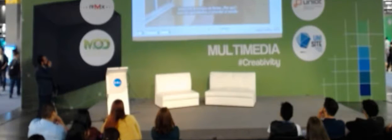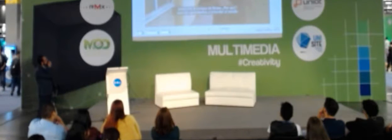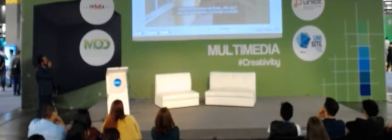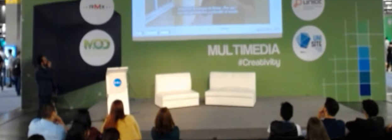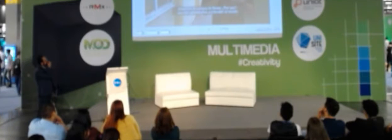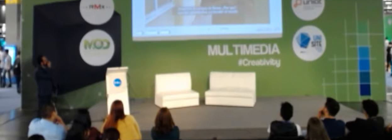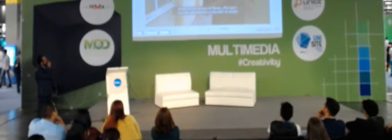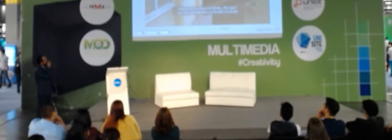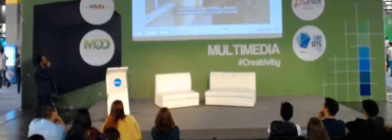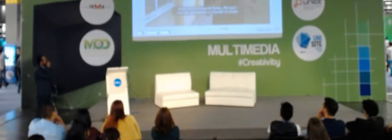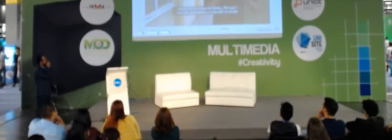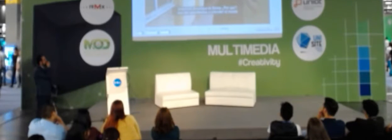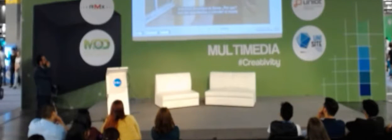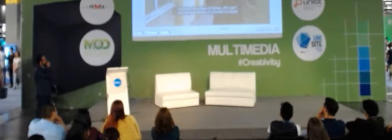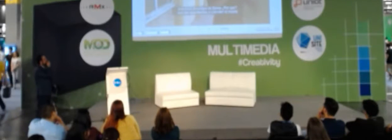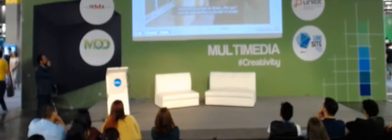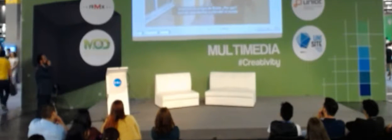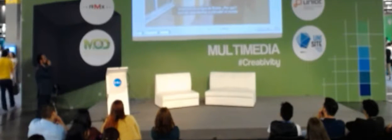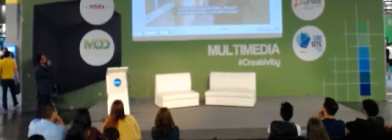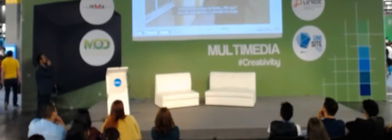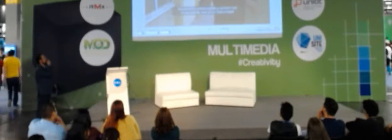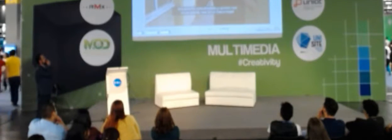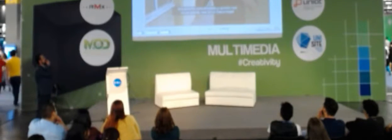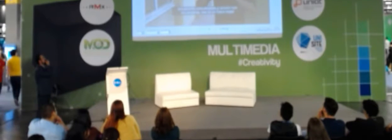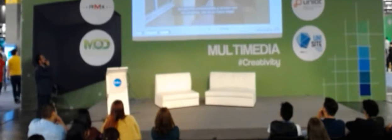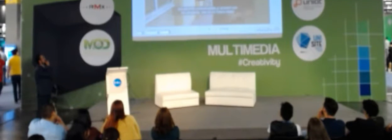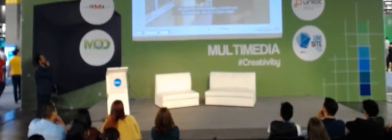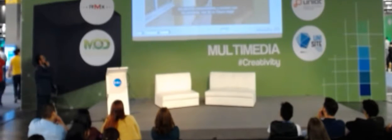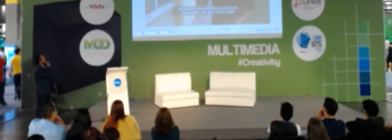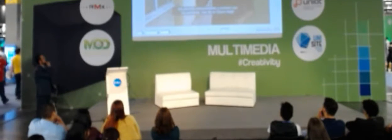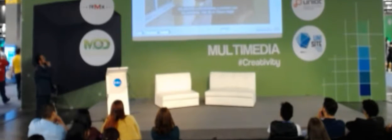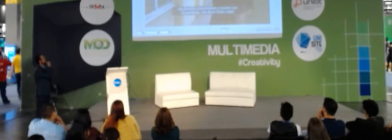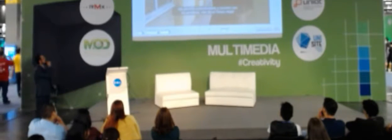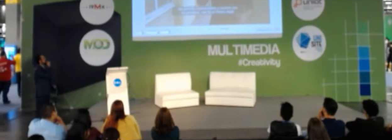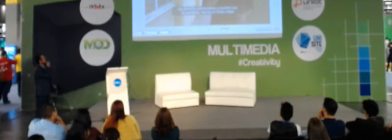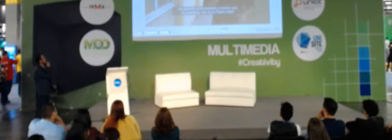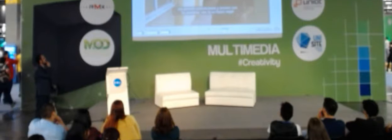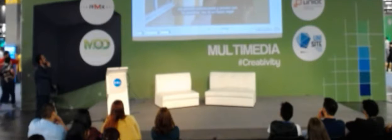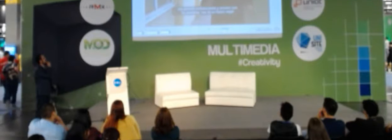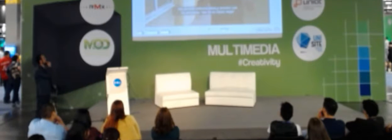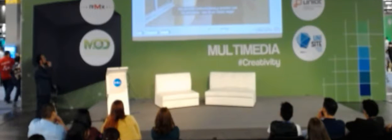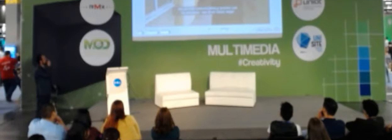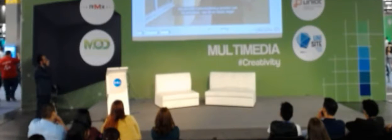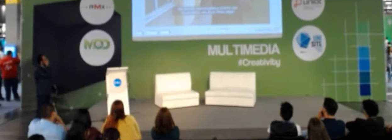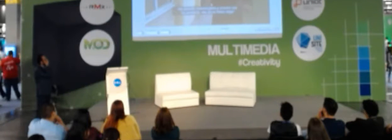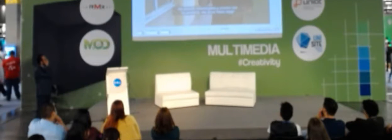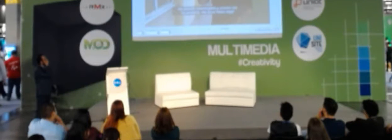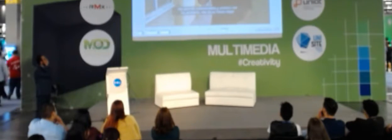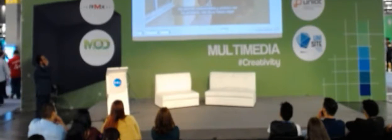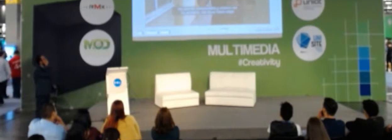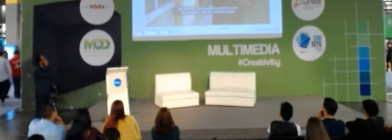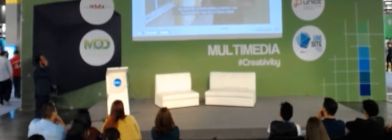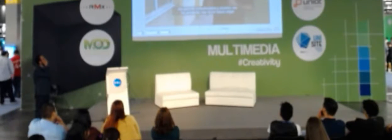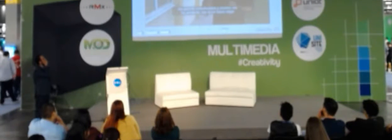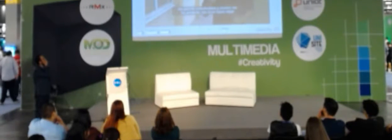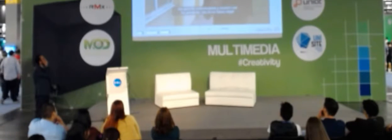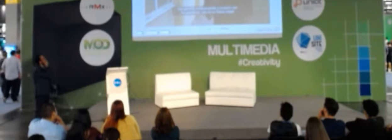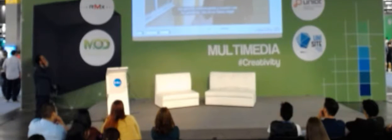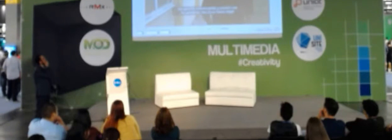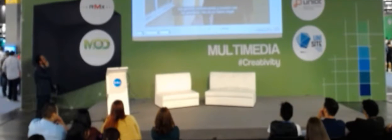Con ella aprendemos a entender el mundo. Nos permite comunicarnos y convivir con las personas. Nos da un futuro mejor.